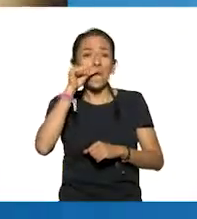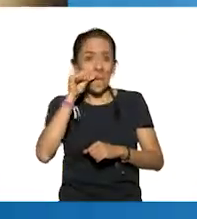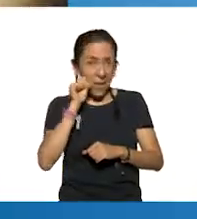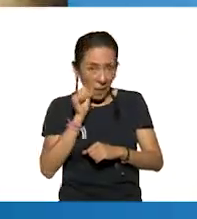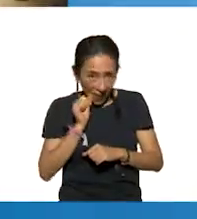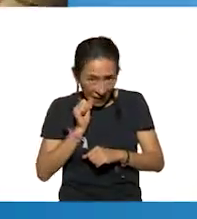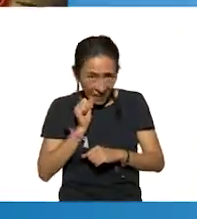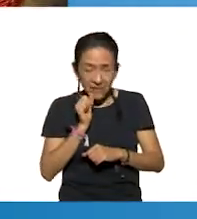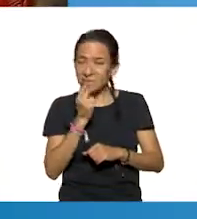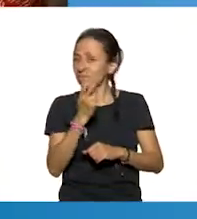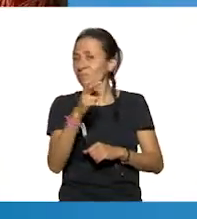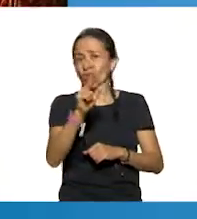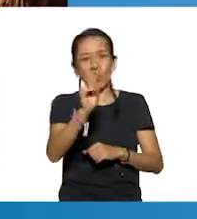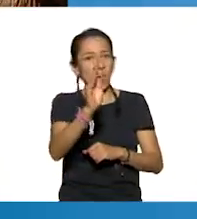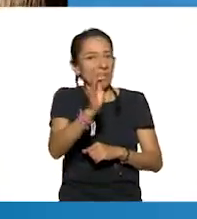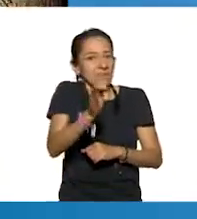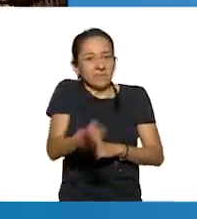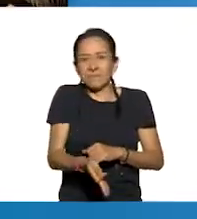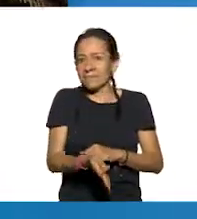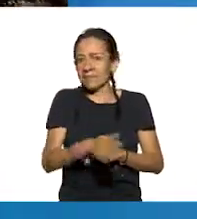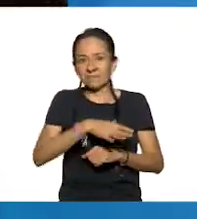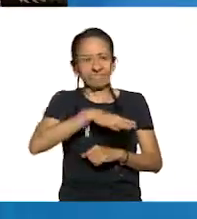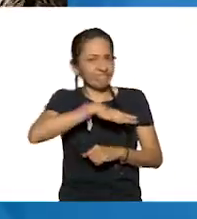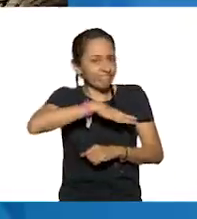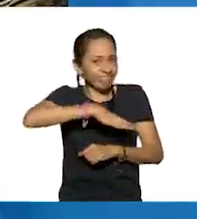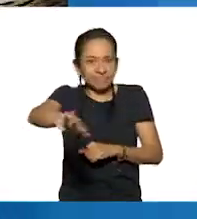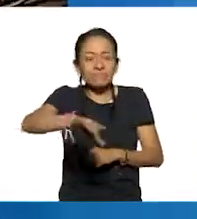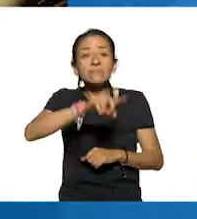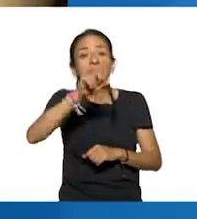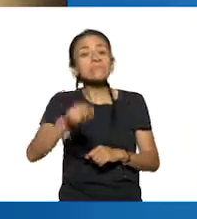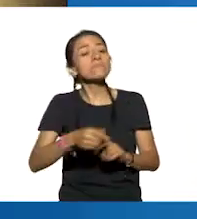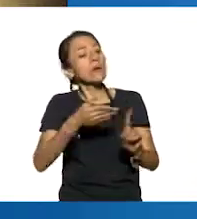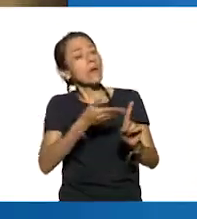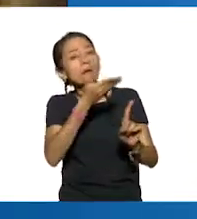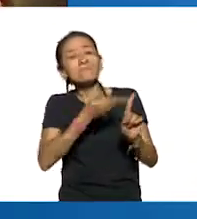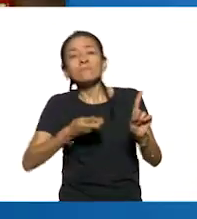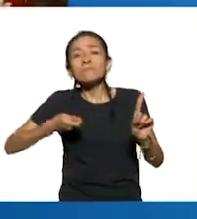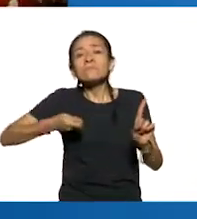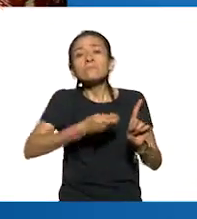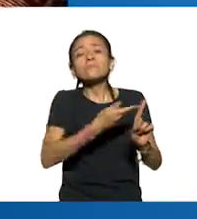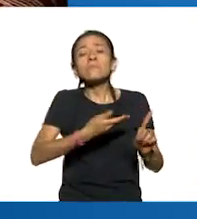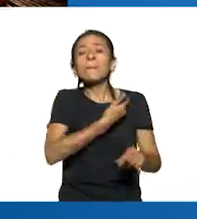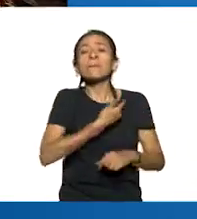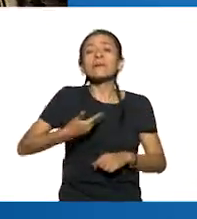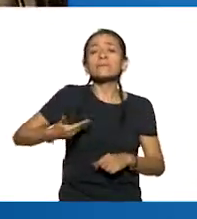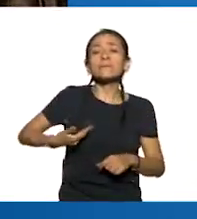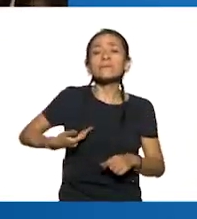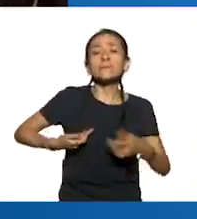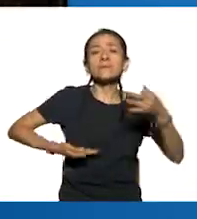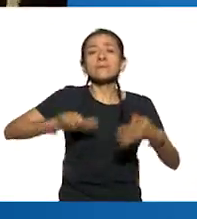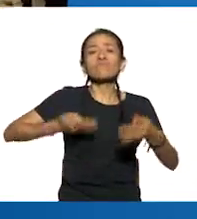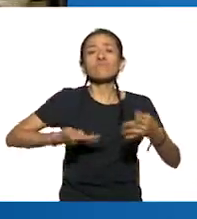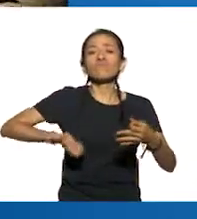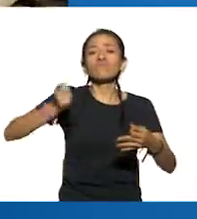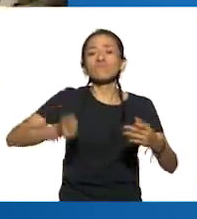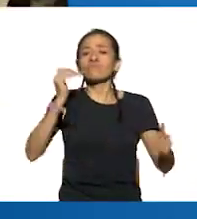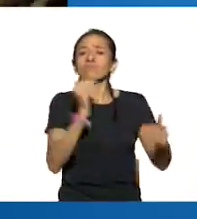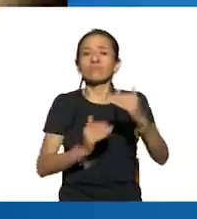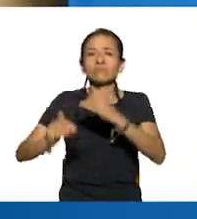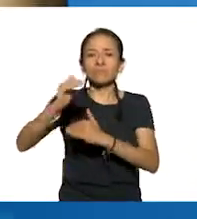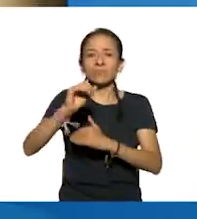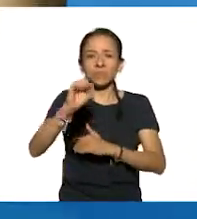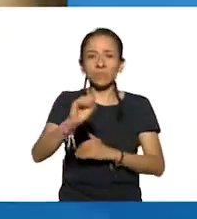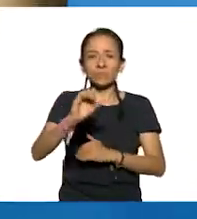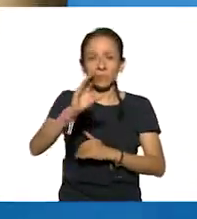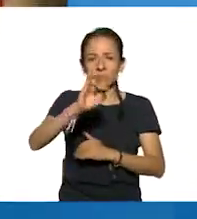violentamente a eso y como es nombrado presidente de la Suprema Corte de Justicia, cuando el país